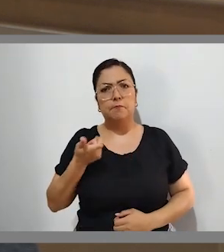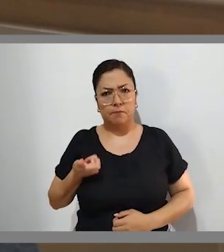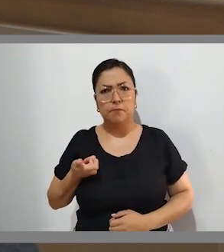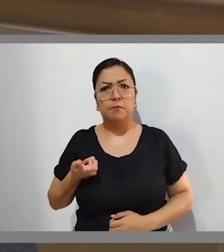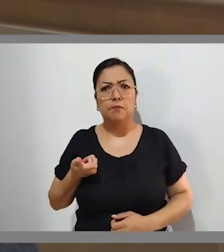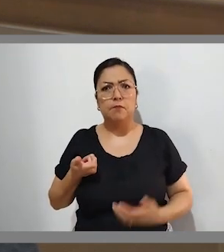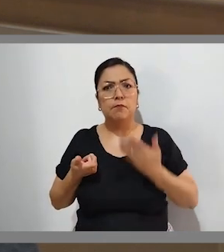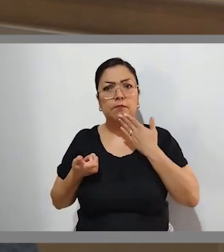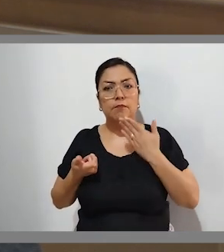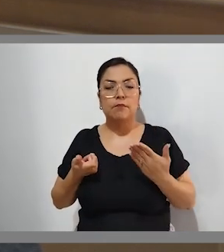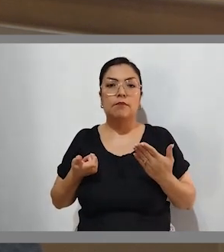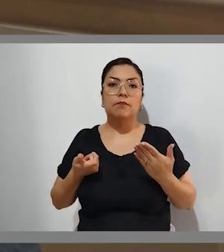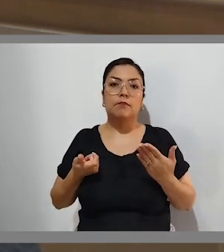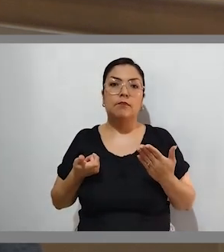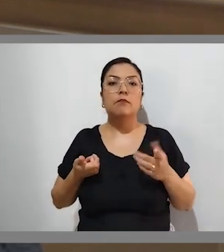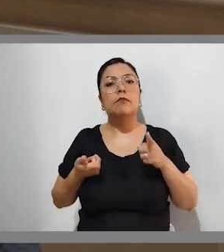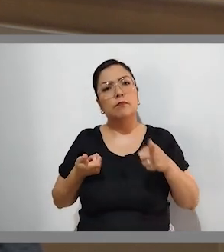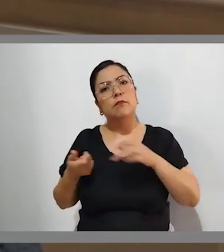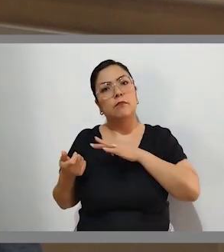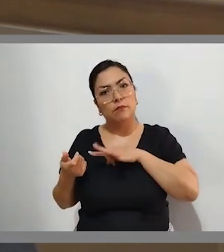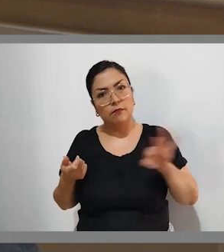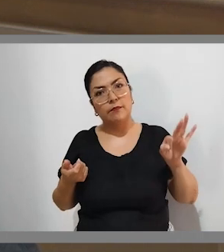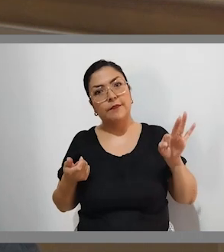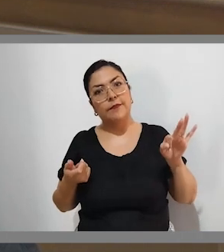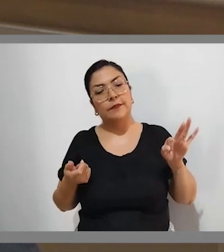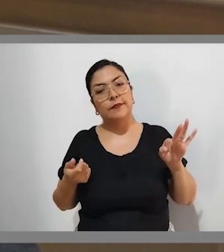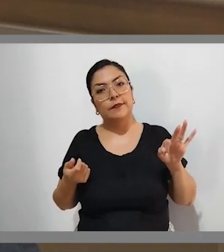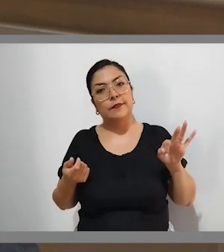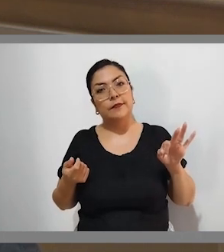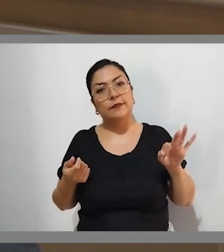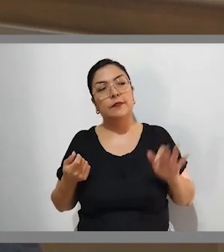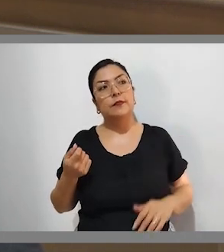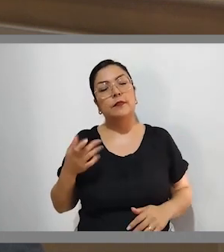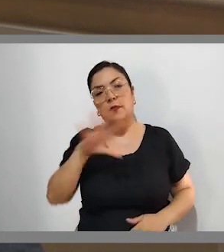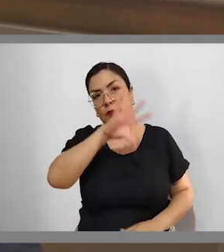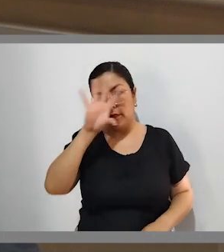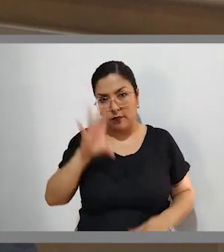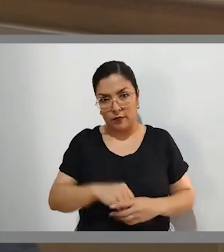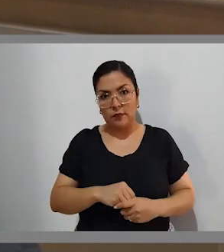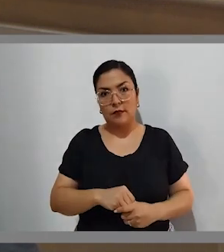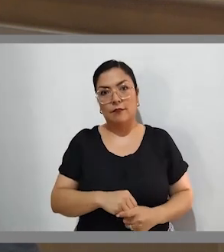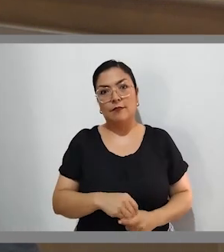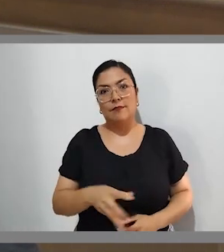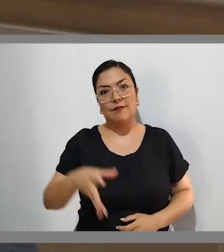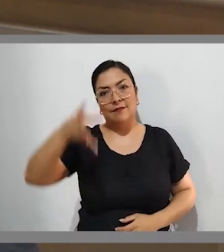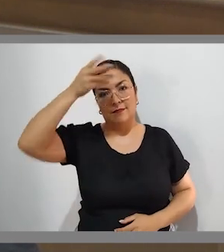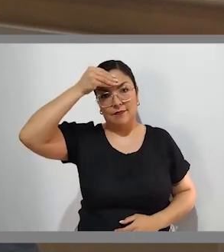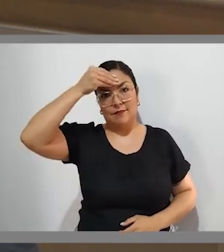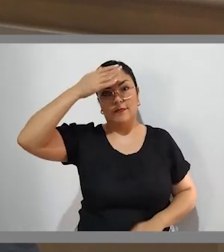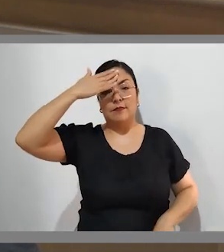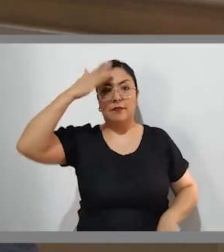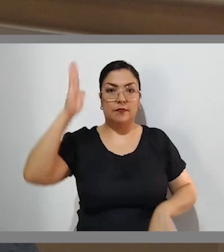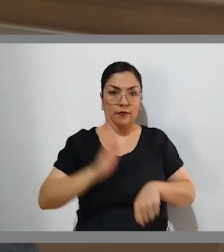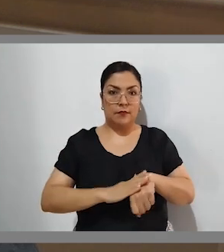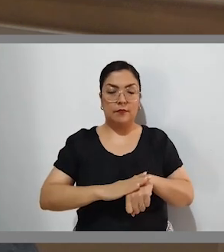remunerada de forma competitiva, te permite conocer todos los procesos que hay para que la